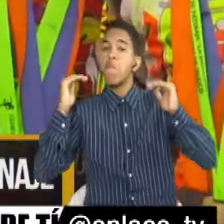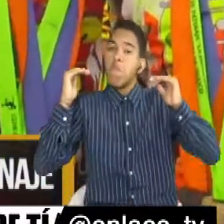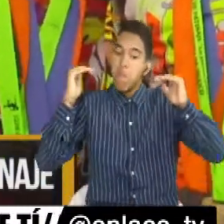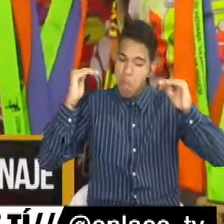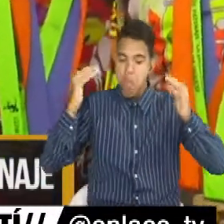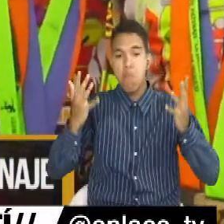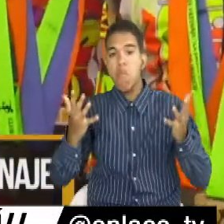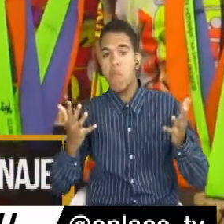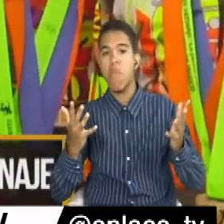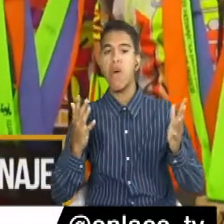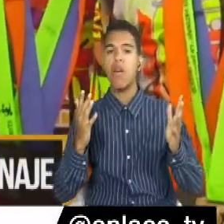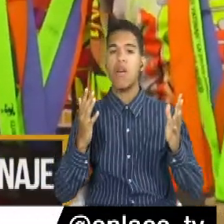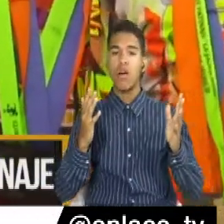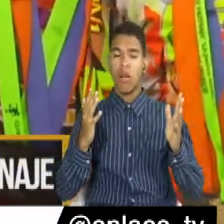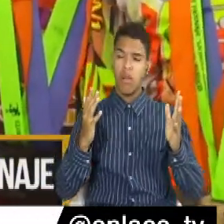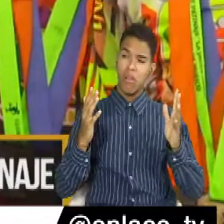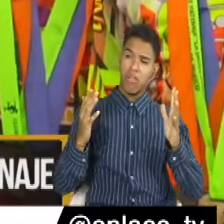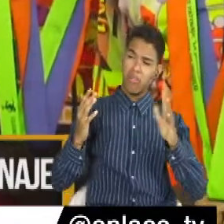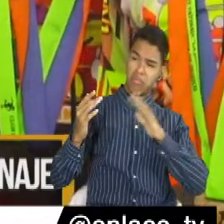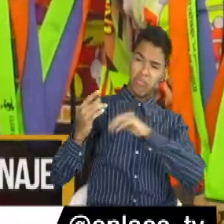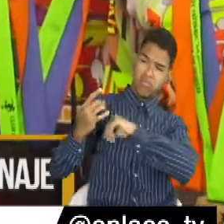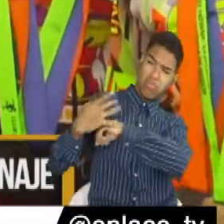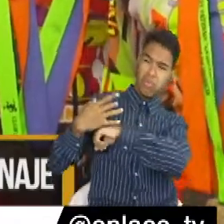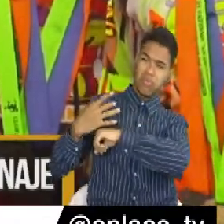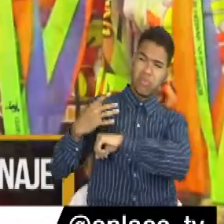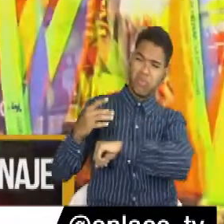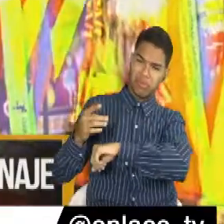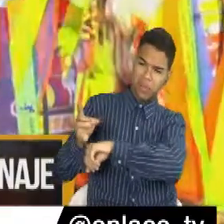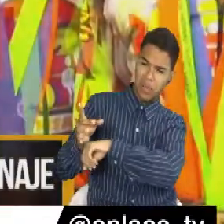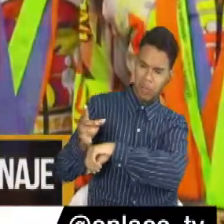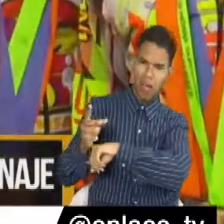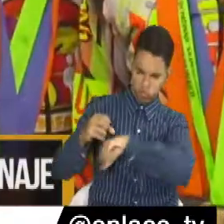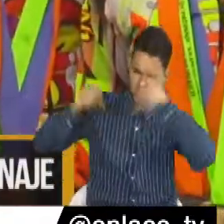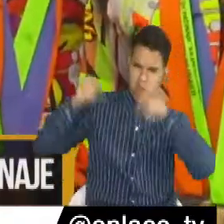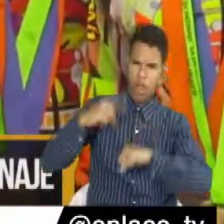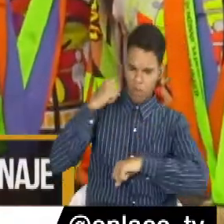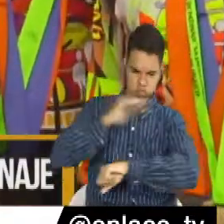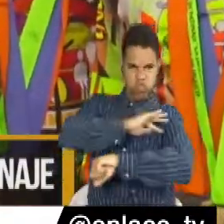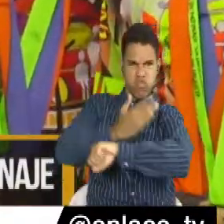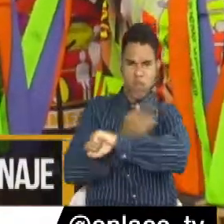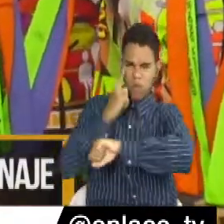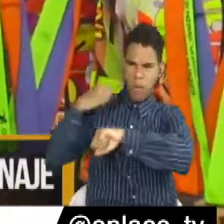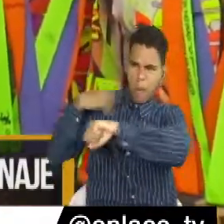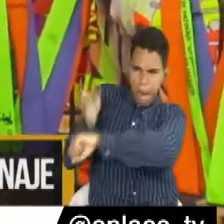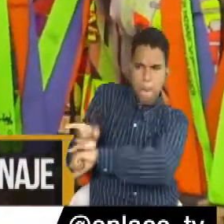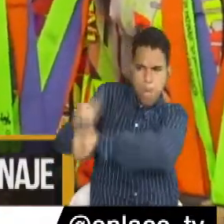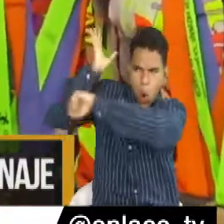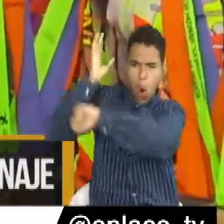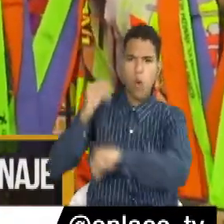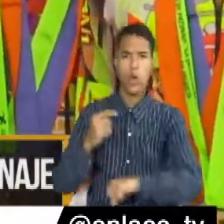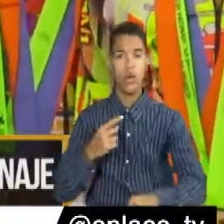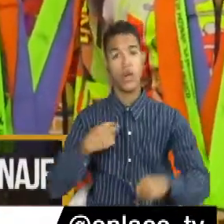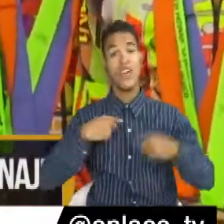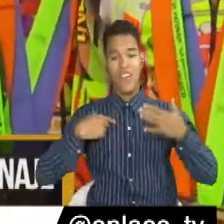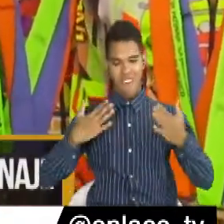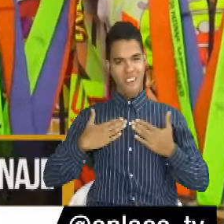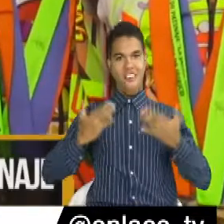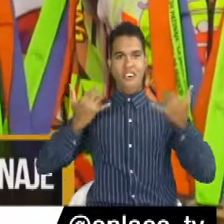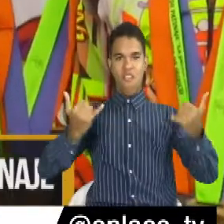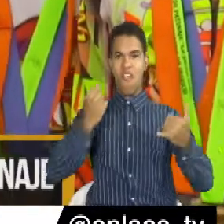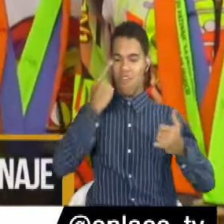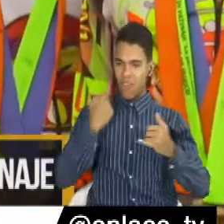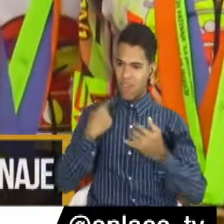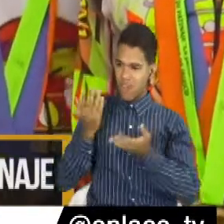pero le pude ganar a los competidores. Estoy muy feliz por haber competido